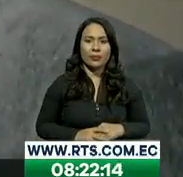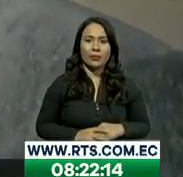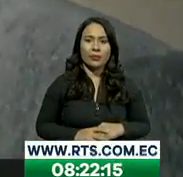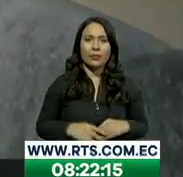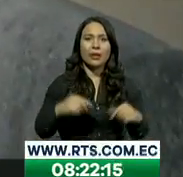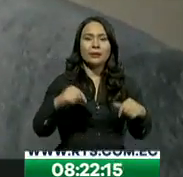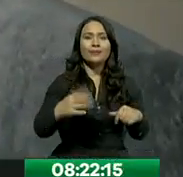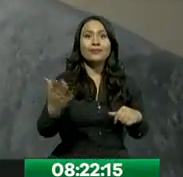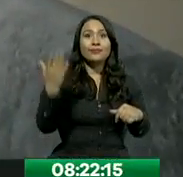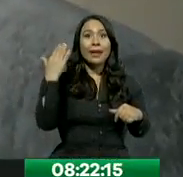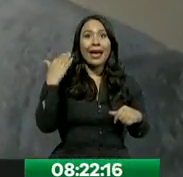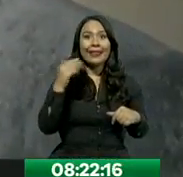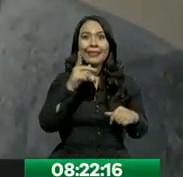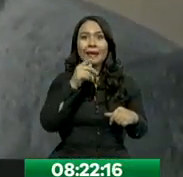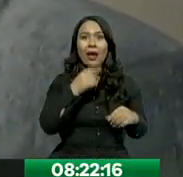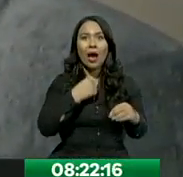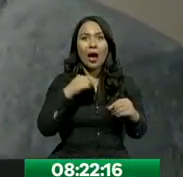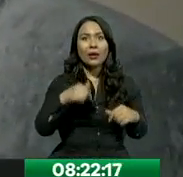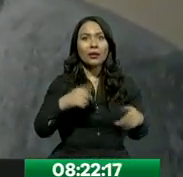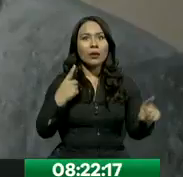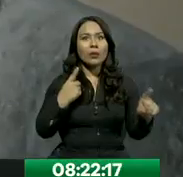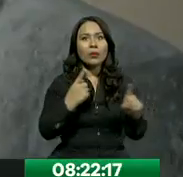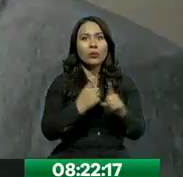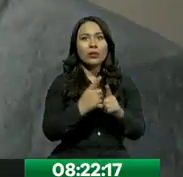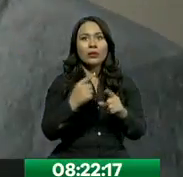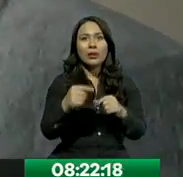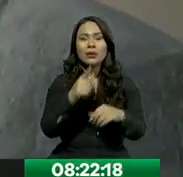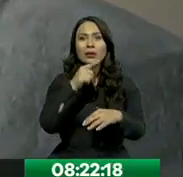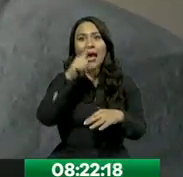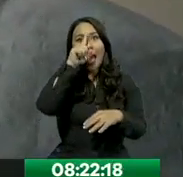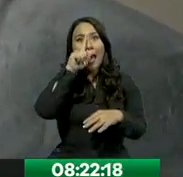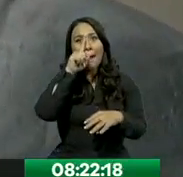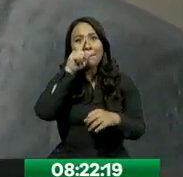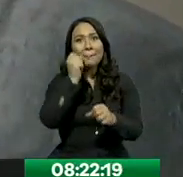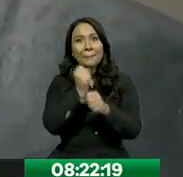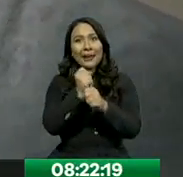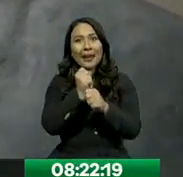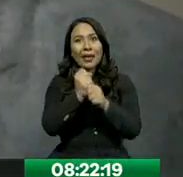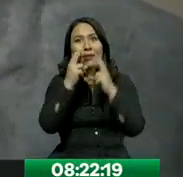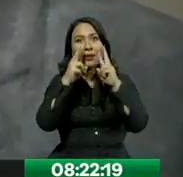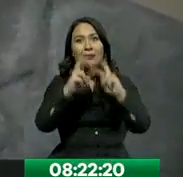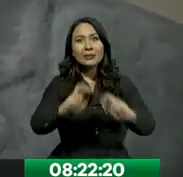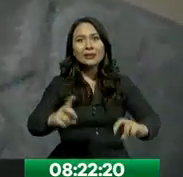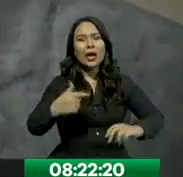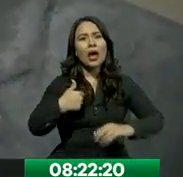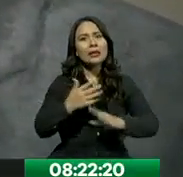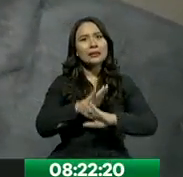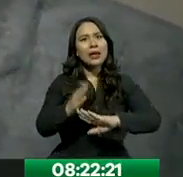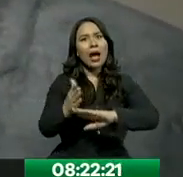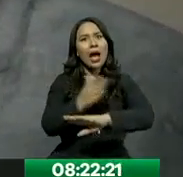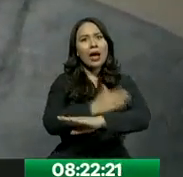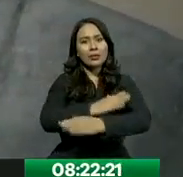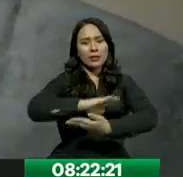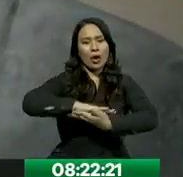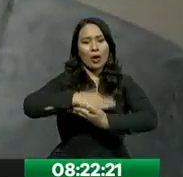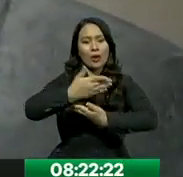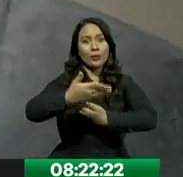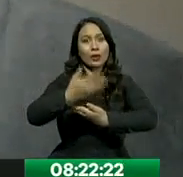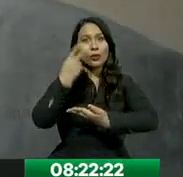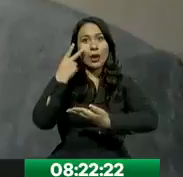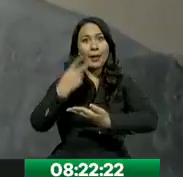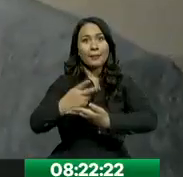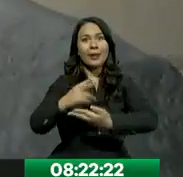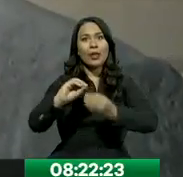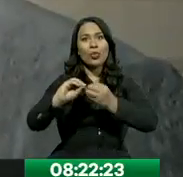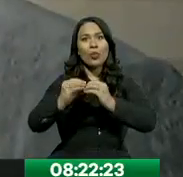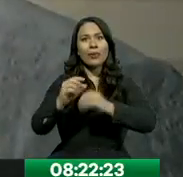día jueves, 1:11 de la tarde? En la computadora. En la computadora, sí. El cuerpo apareció un día antes, que